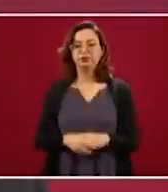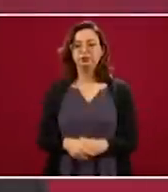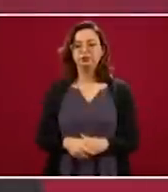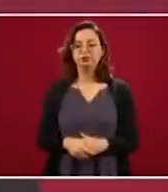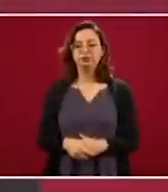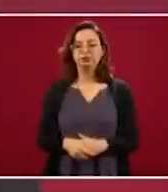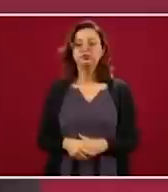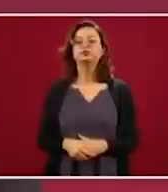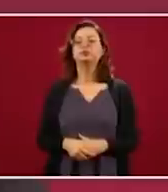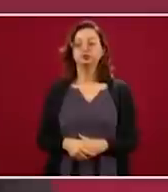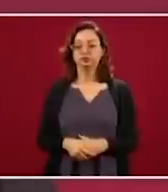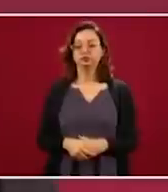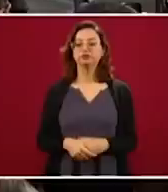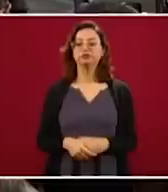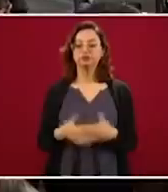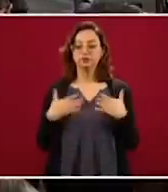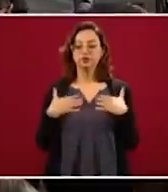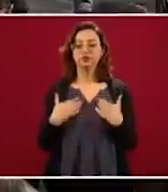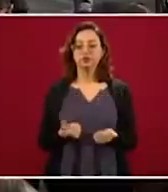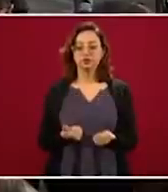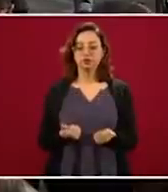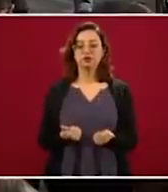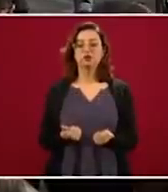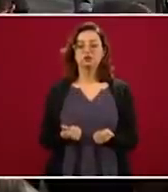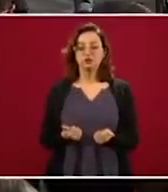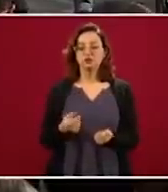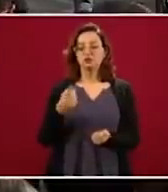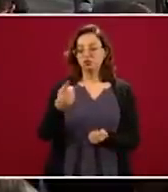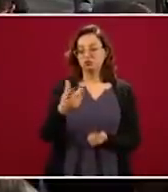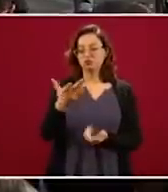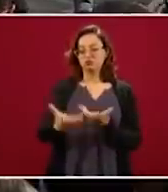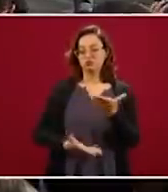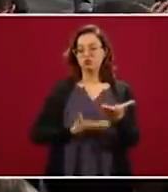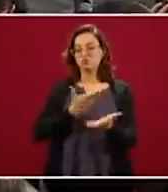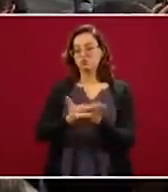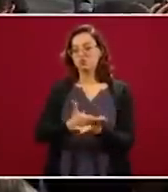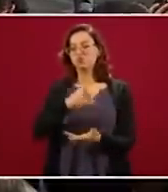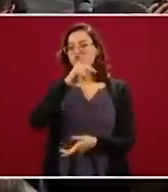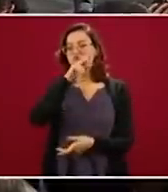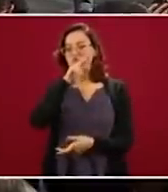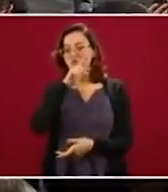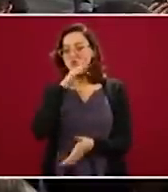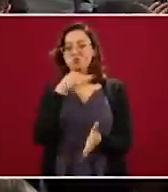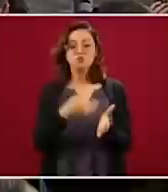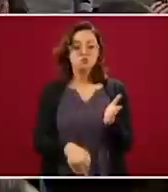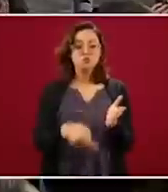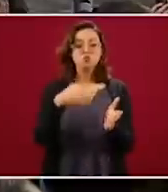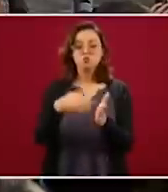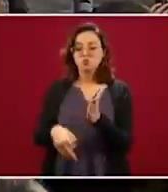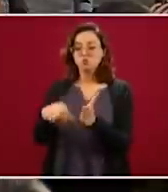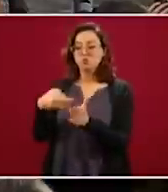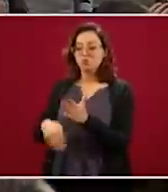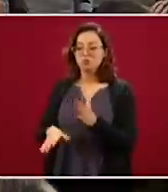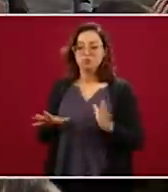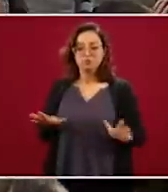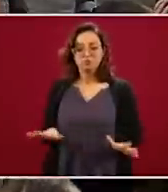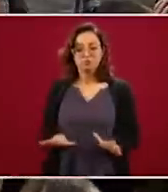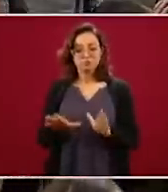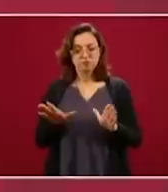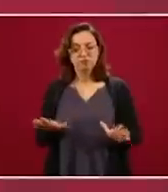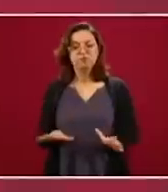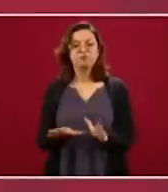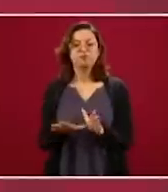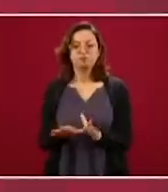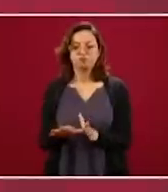Y sí entiendo tu preocupación de que hace falta más impulso a la